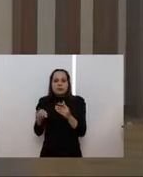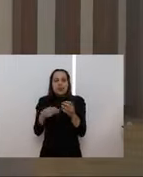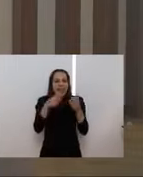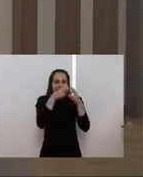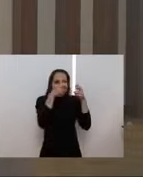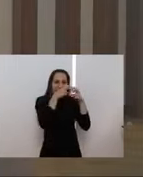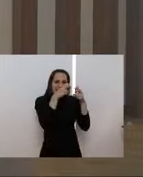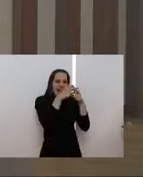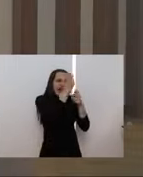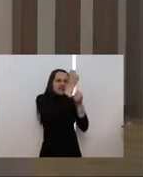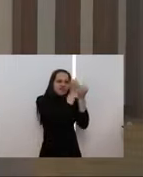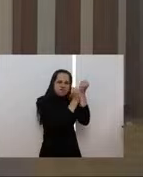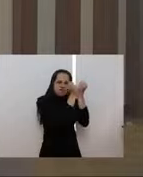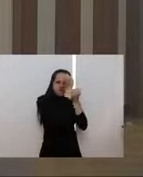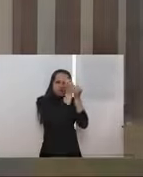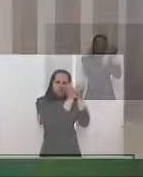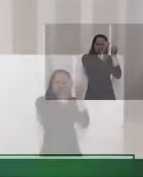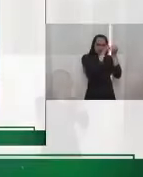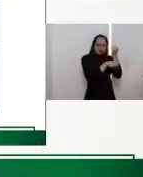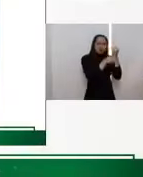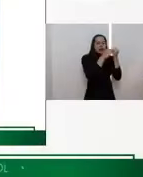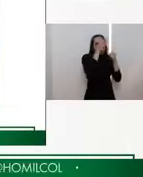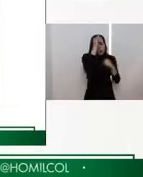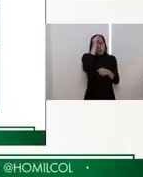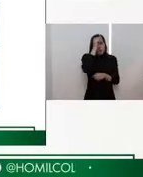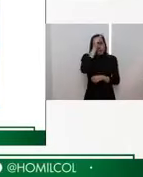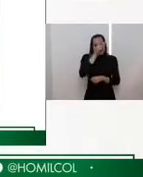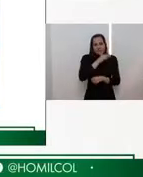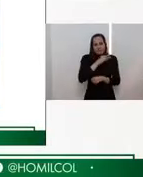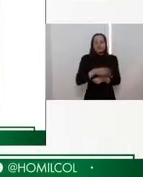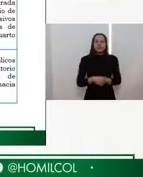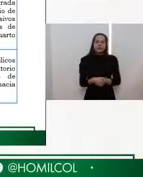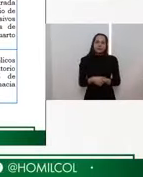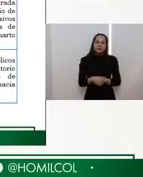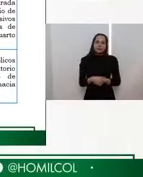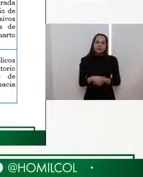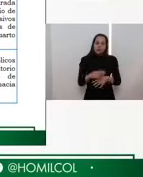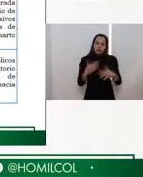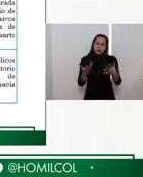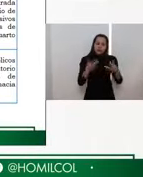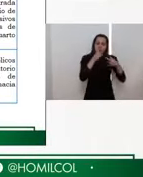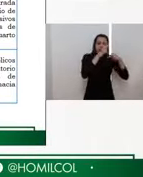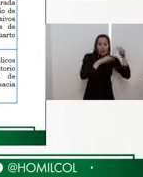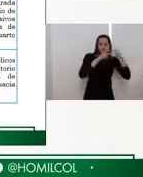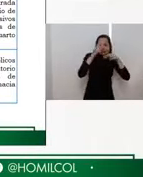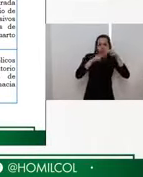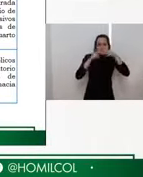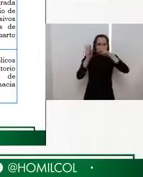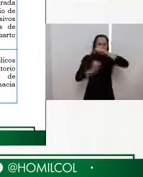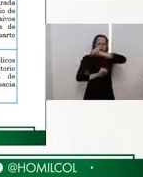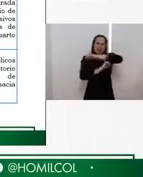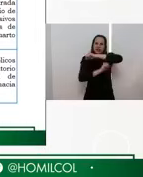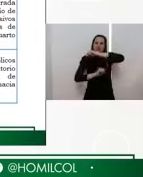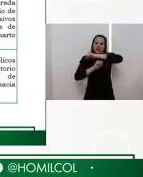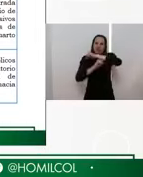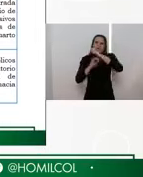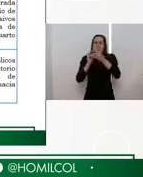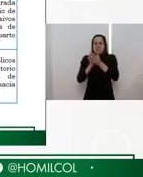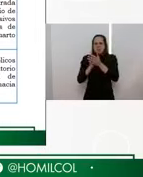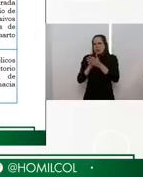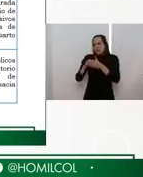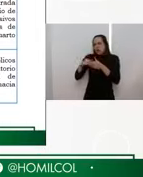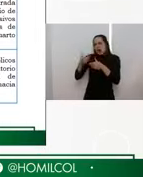en el hospital militar la infraestructura igual que las áreas anteriores es vital para nuestro hospital